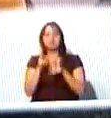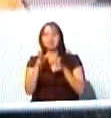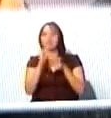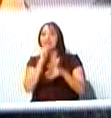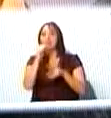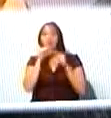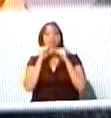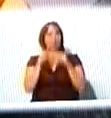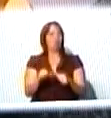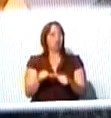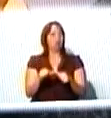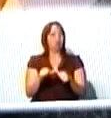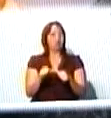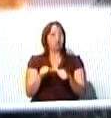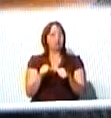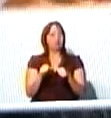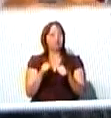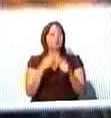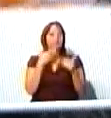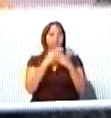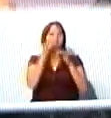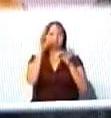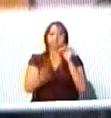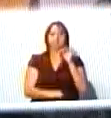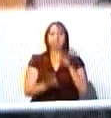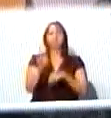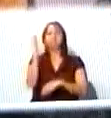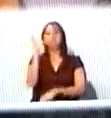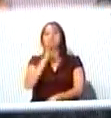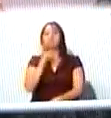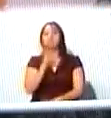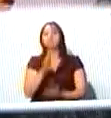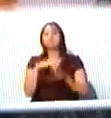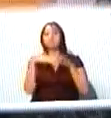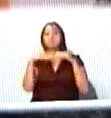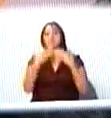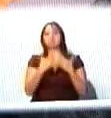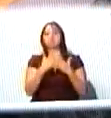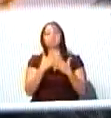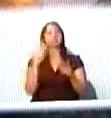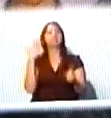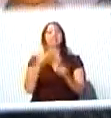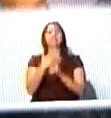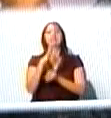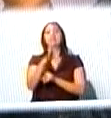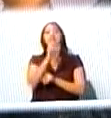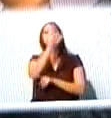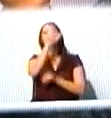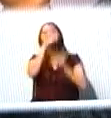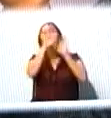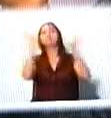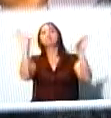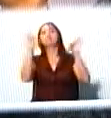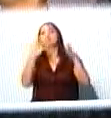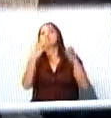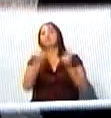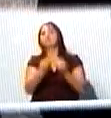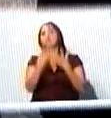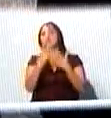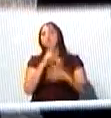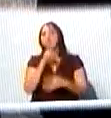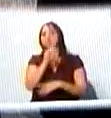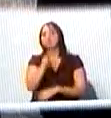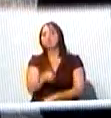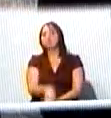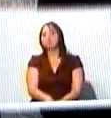continuara y entonces simple y sencillamente busca cómo afectarlo o afectar su imagen públicamente.